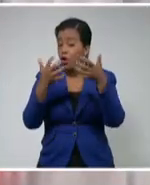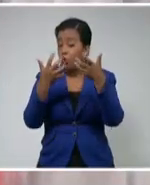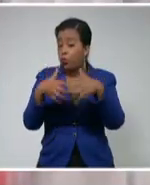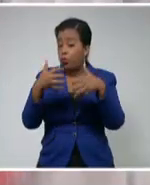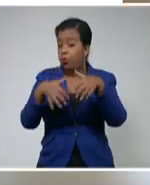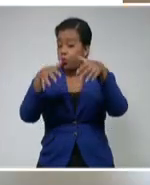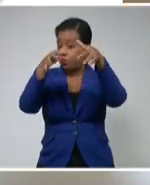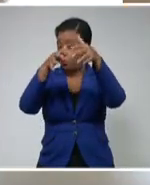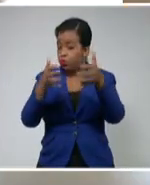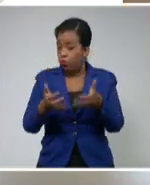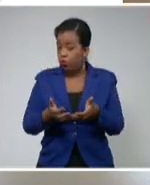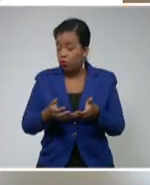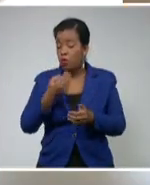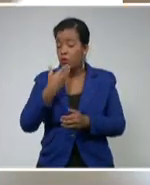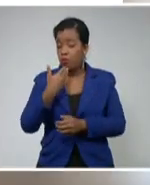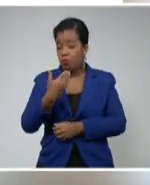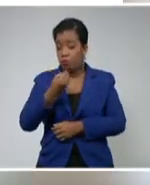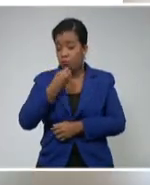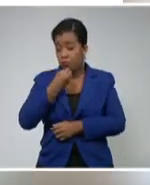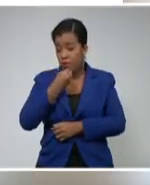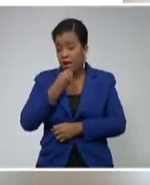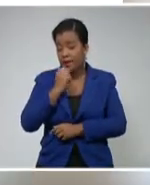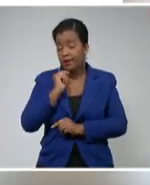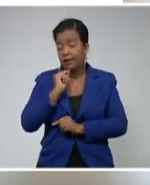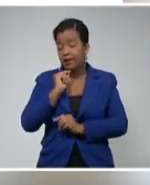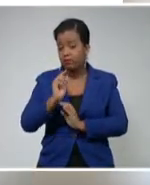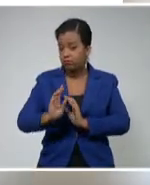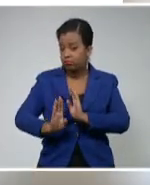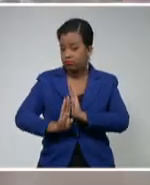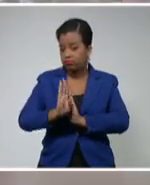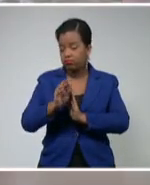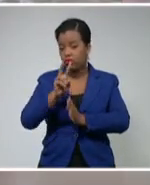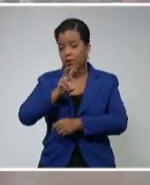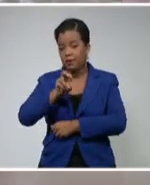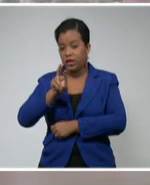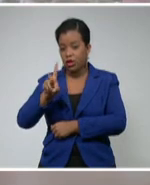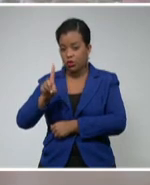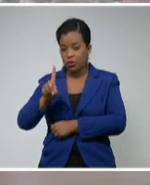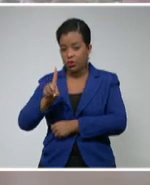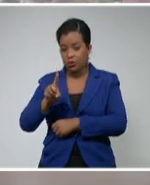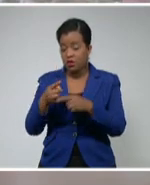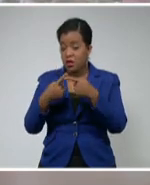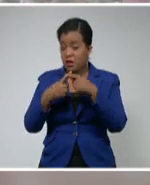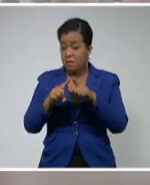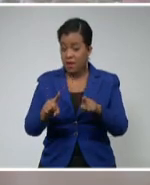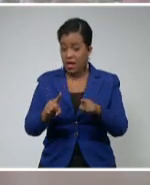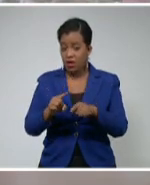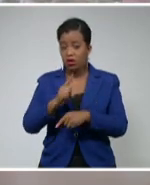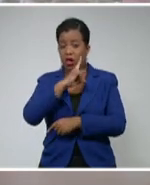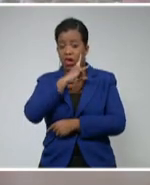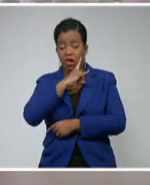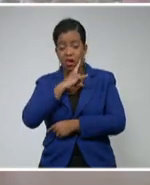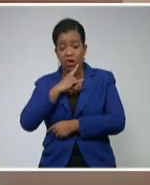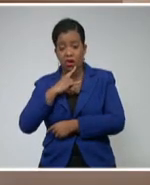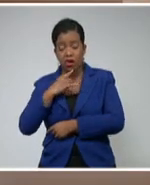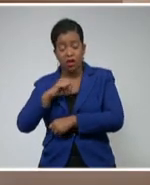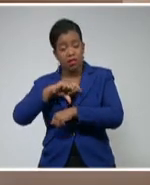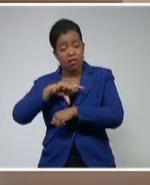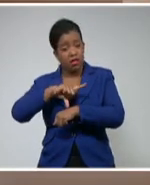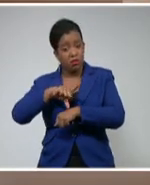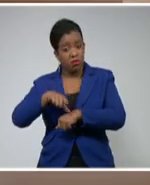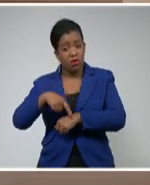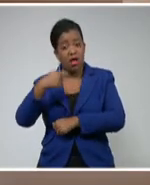alcance niveles prepandémicos a mediados de 2021. Pero el ritmo y la duración de la recuperación